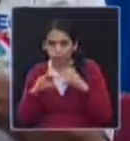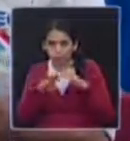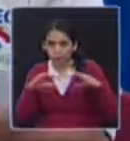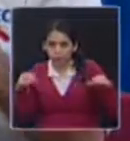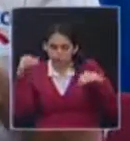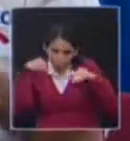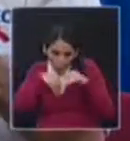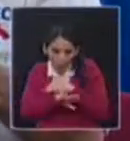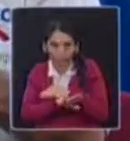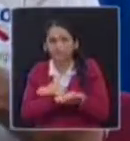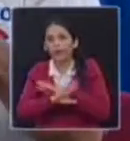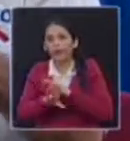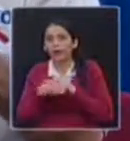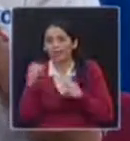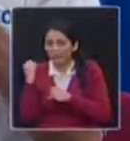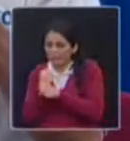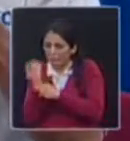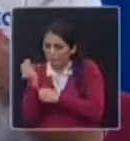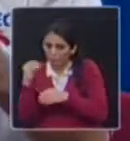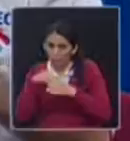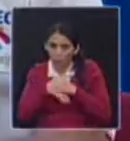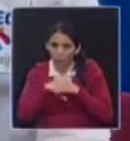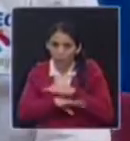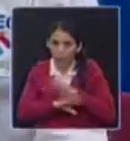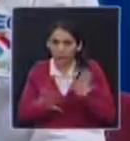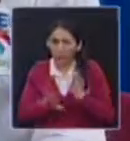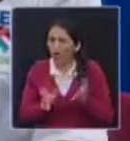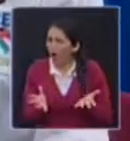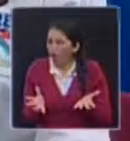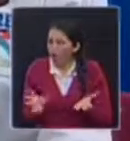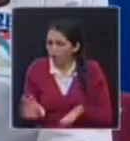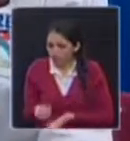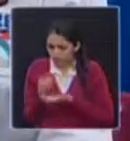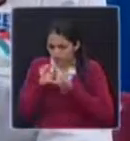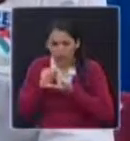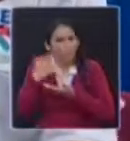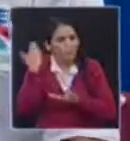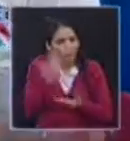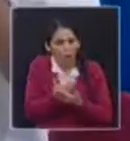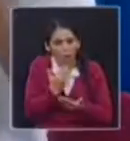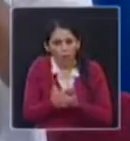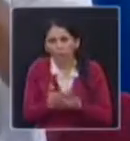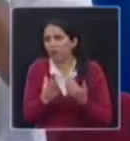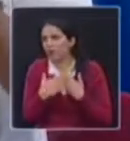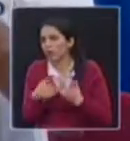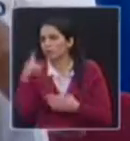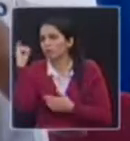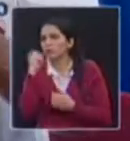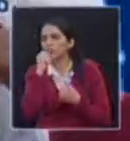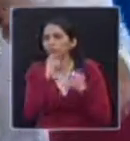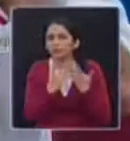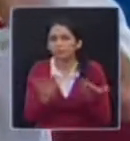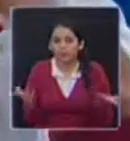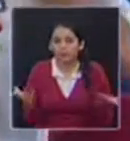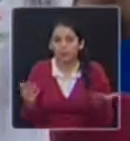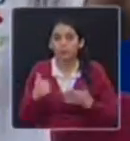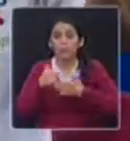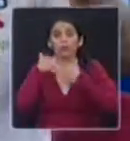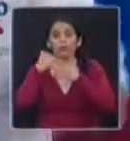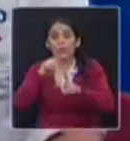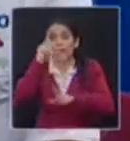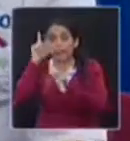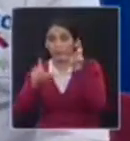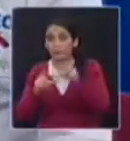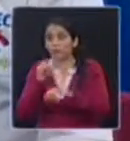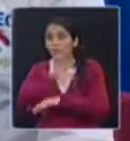algo y hoy se nos ha alejado esa posibilidad. Hoy con Guillermo Lasso Vamos a generar créditos hasta 30